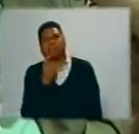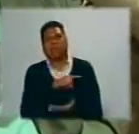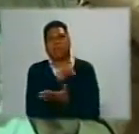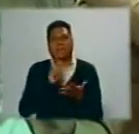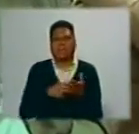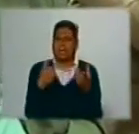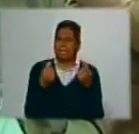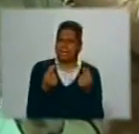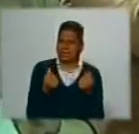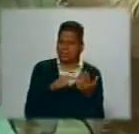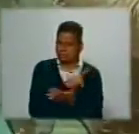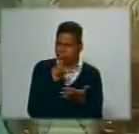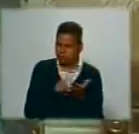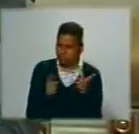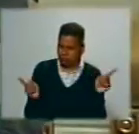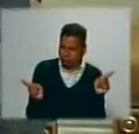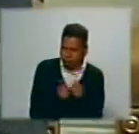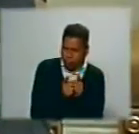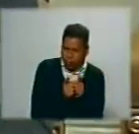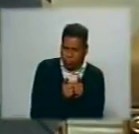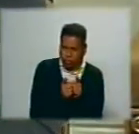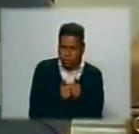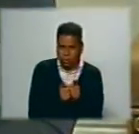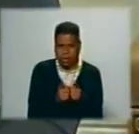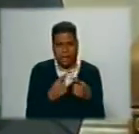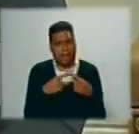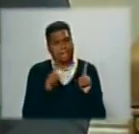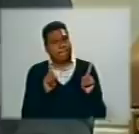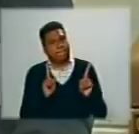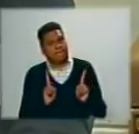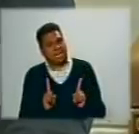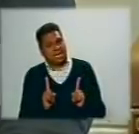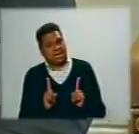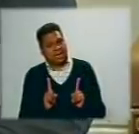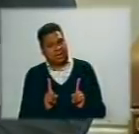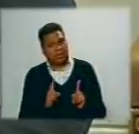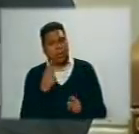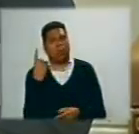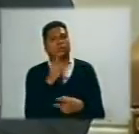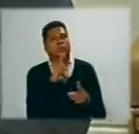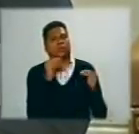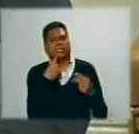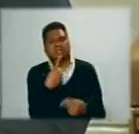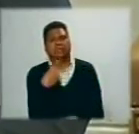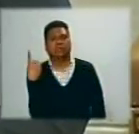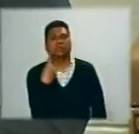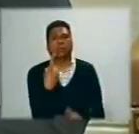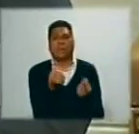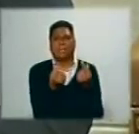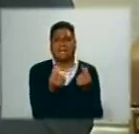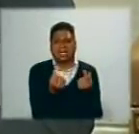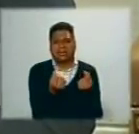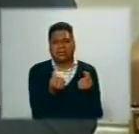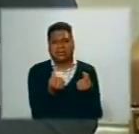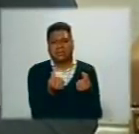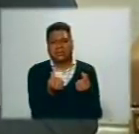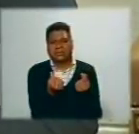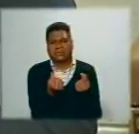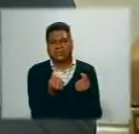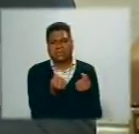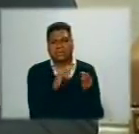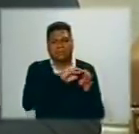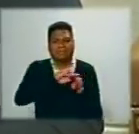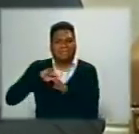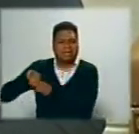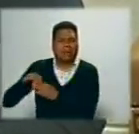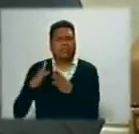precios. Y resulta que cuando hablamos solamente de precios, le quitamos la